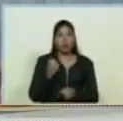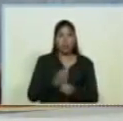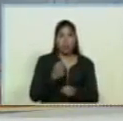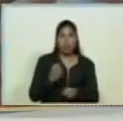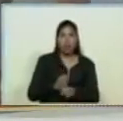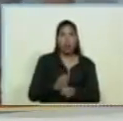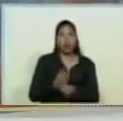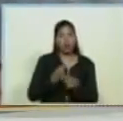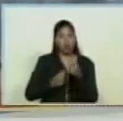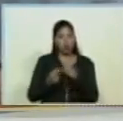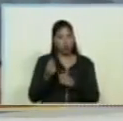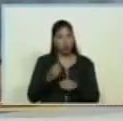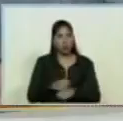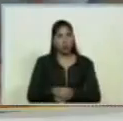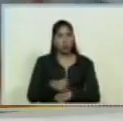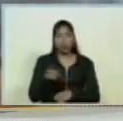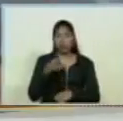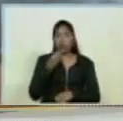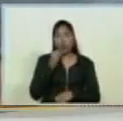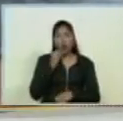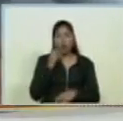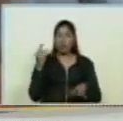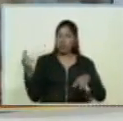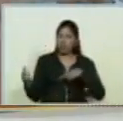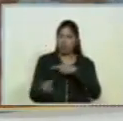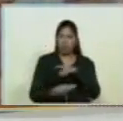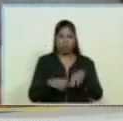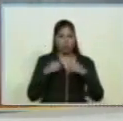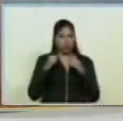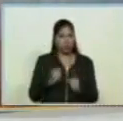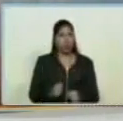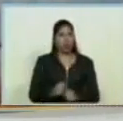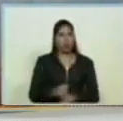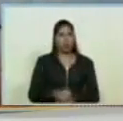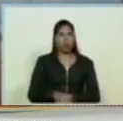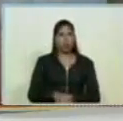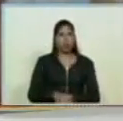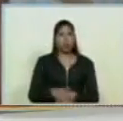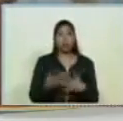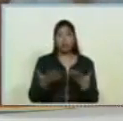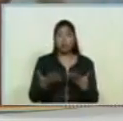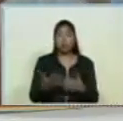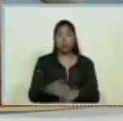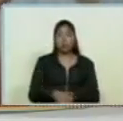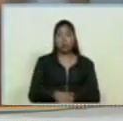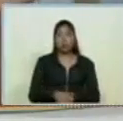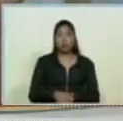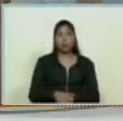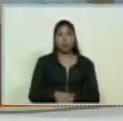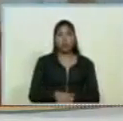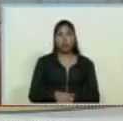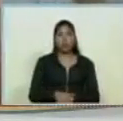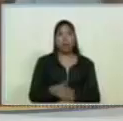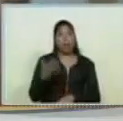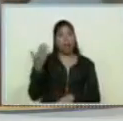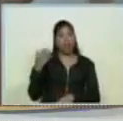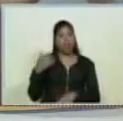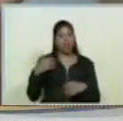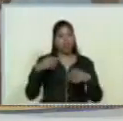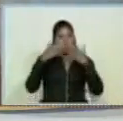Así es la juventud aguerrida, revolucionaria y bolivariana que llevará el pan ¿verdad? Como decía Lee